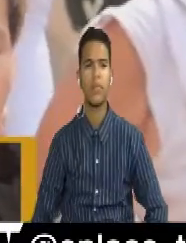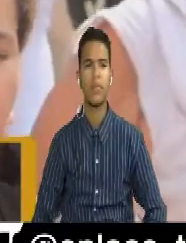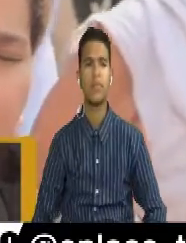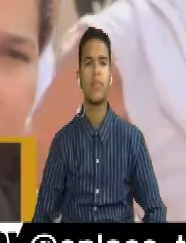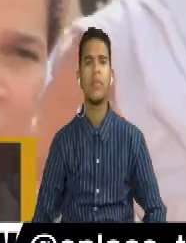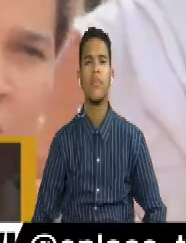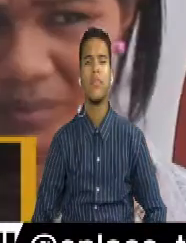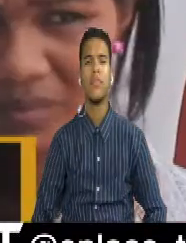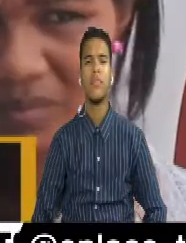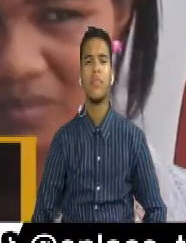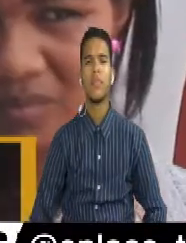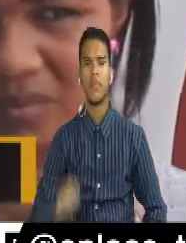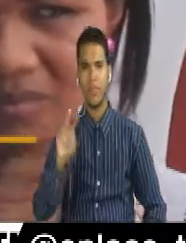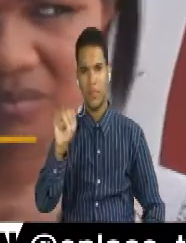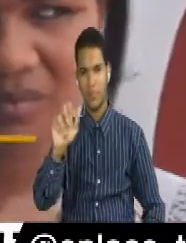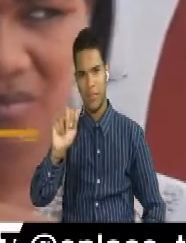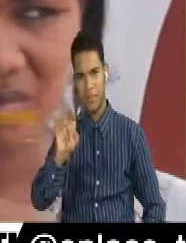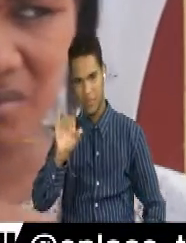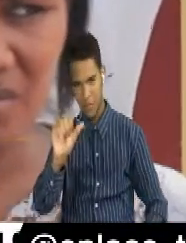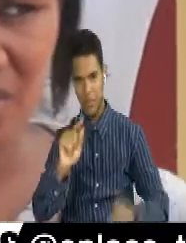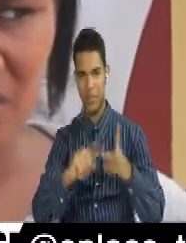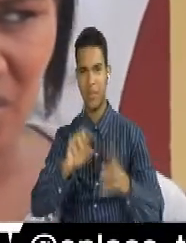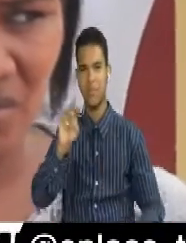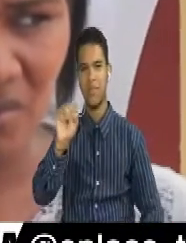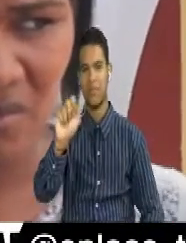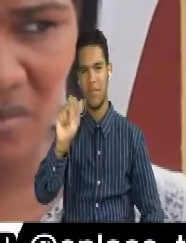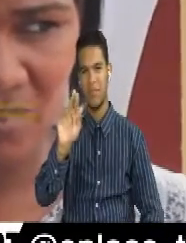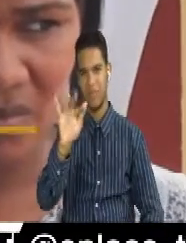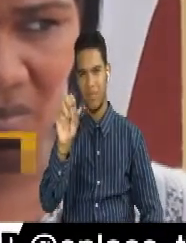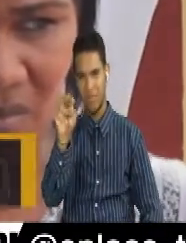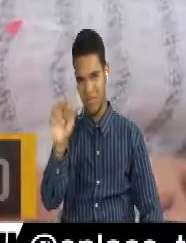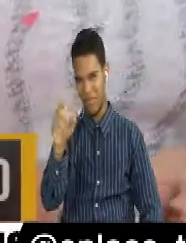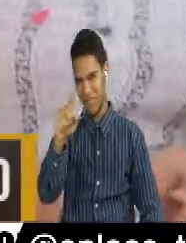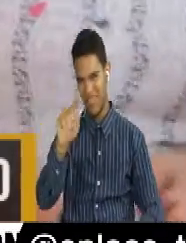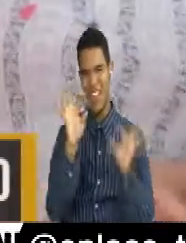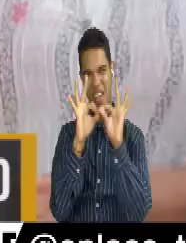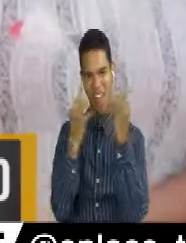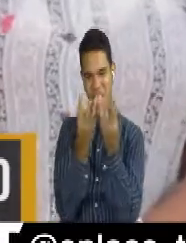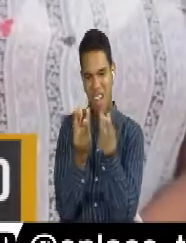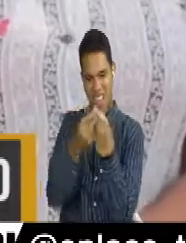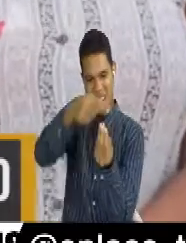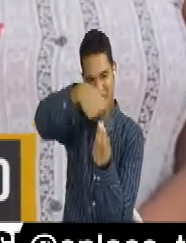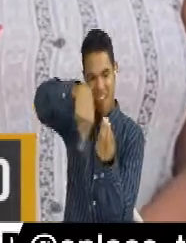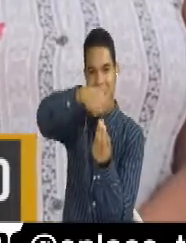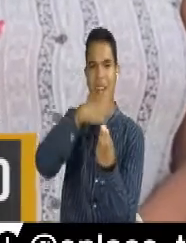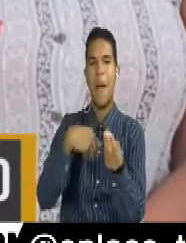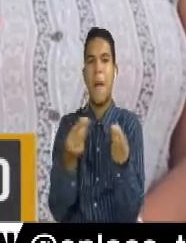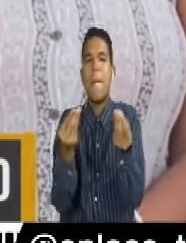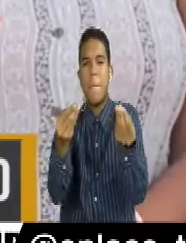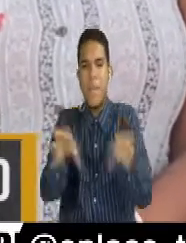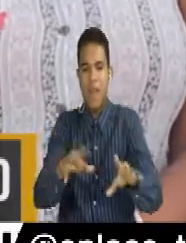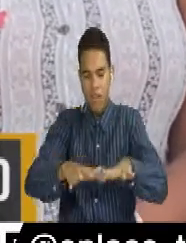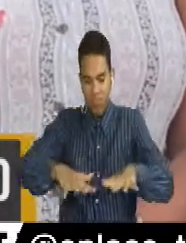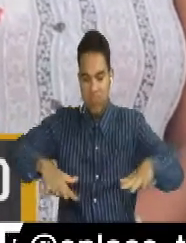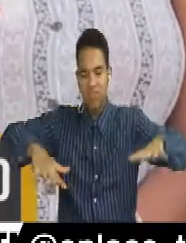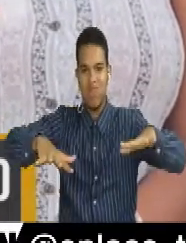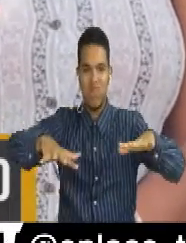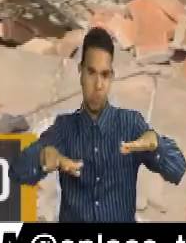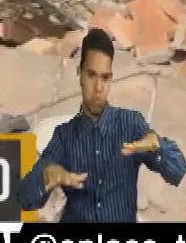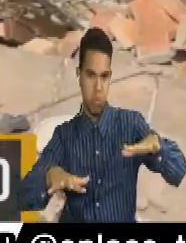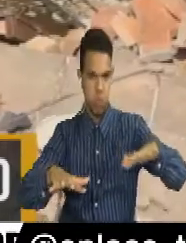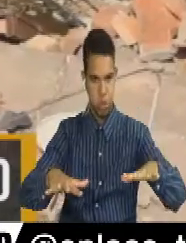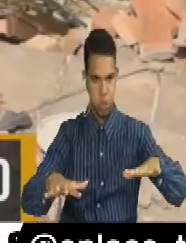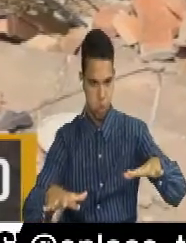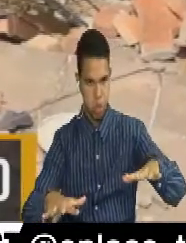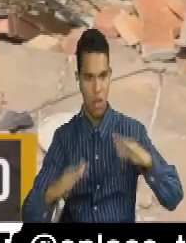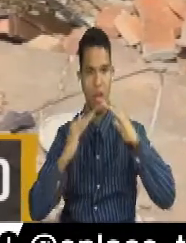José López, María Ignacia Méndez y Martina Tolosa se quedaron sin nada luego de que el terreno donde habitaban erosionara y sus viviendas se